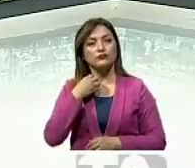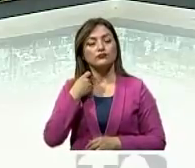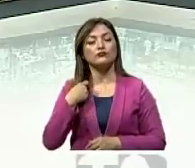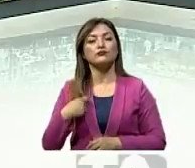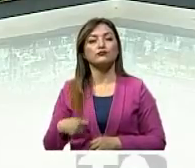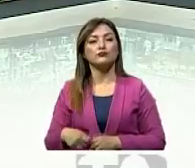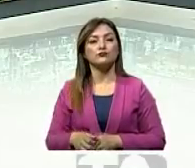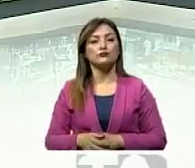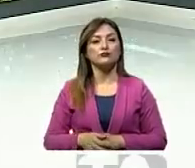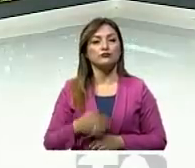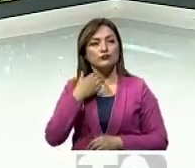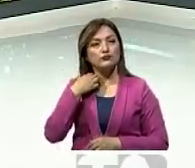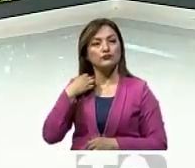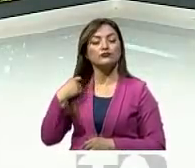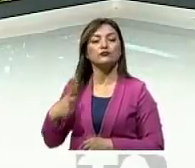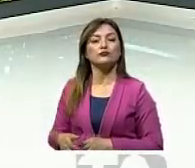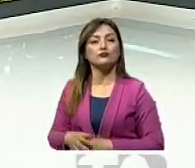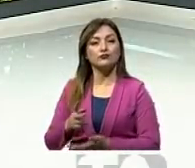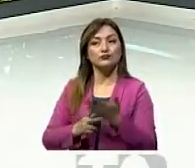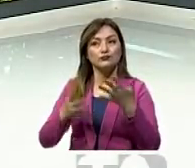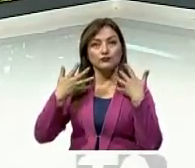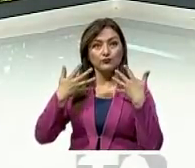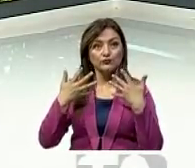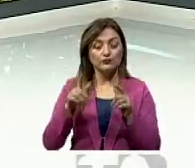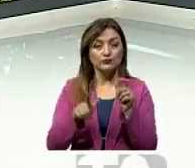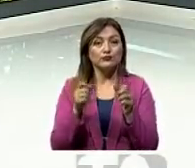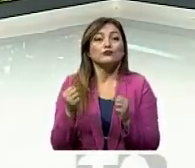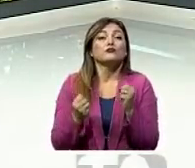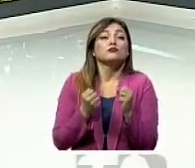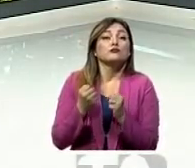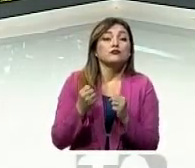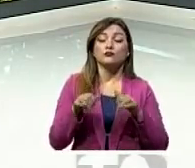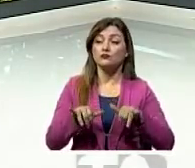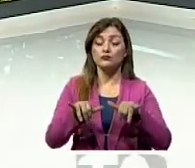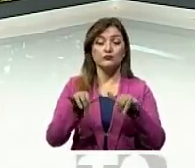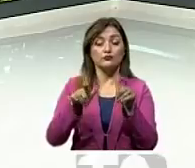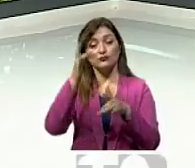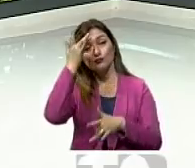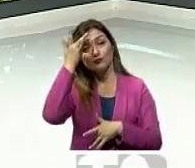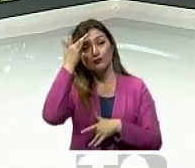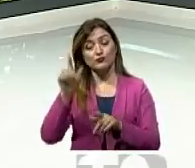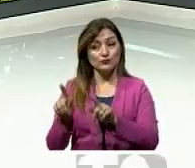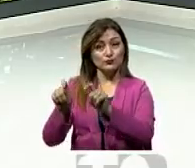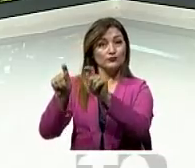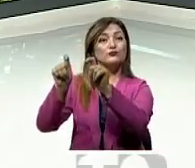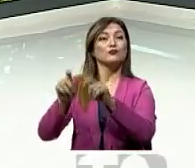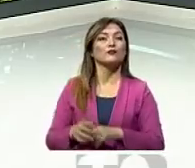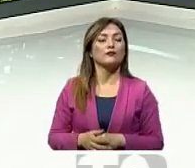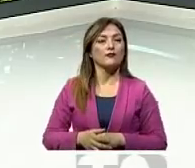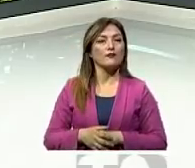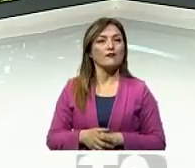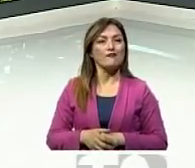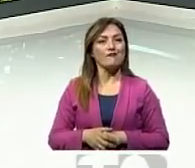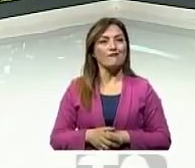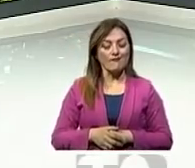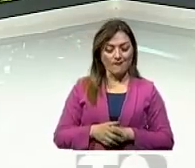pasa también sobre este tema en Guayaquil? Pues la angustia igualmente persiste entre los pacientes oncológicos derivados del IES